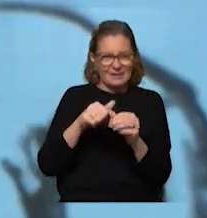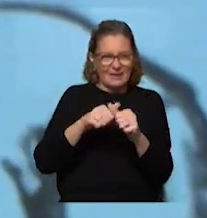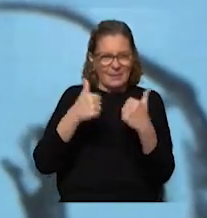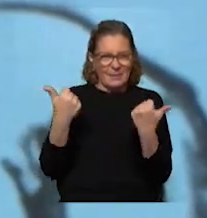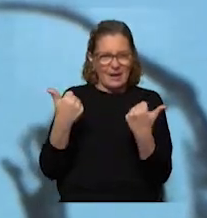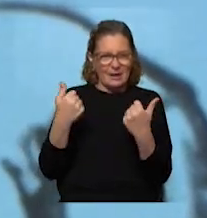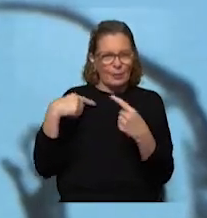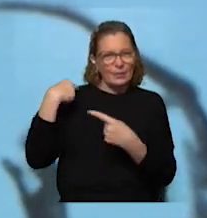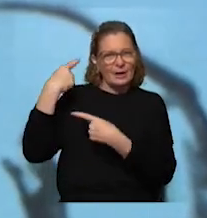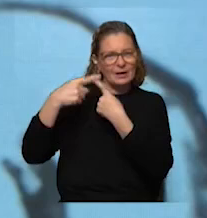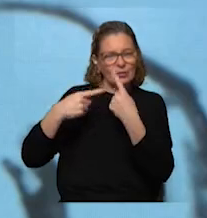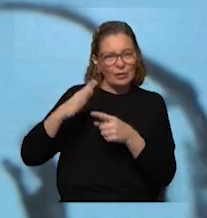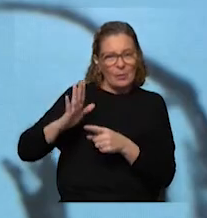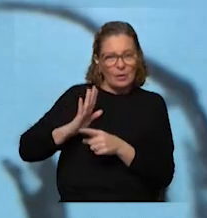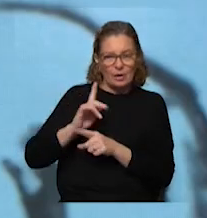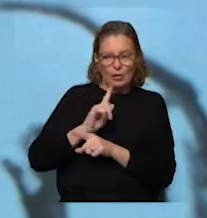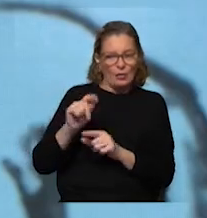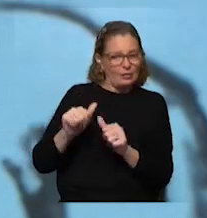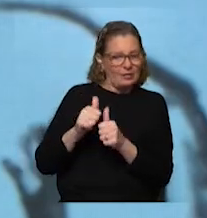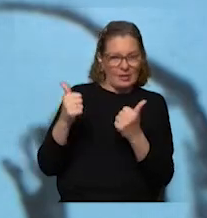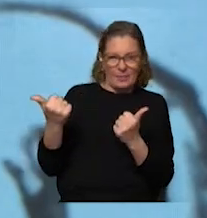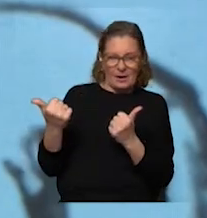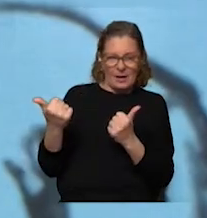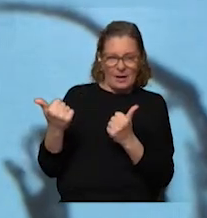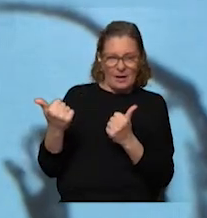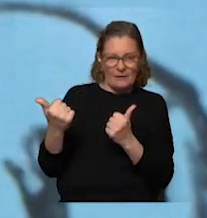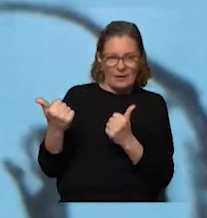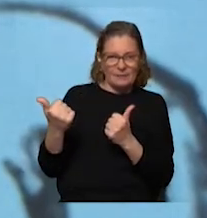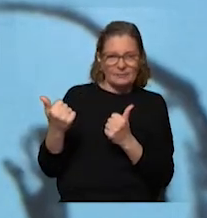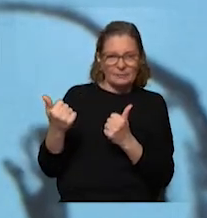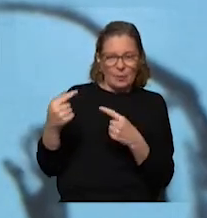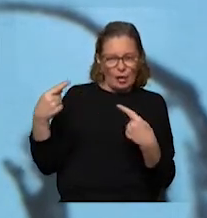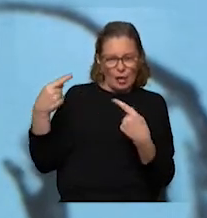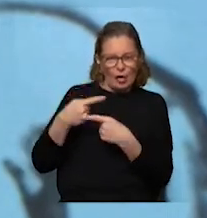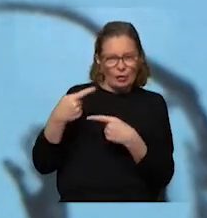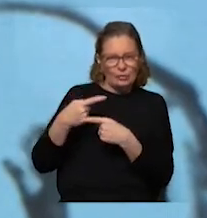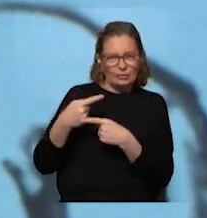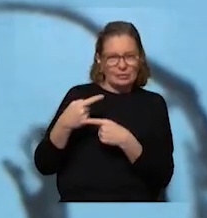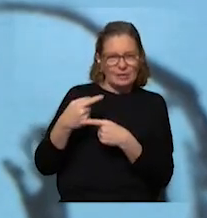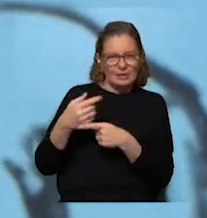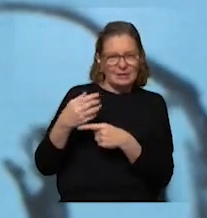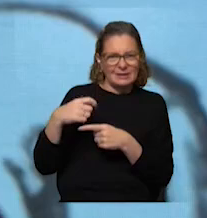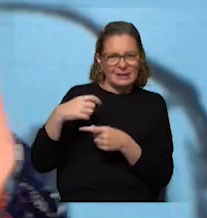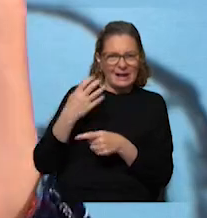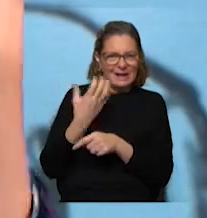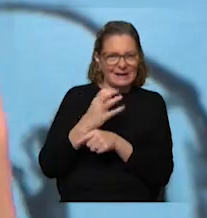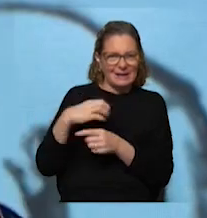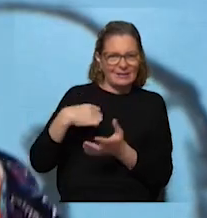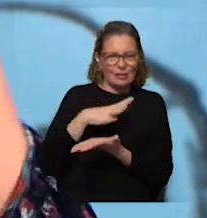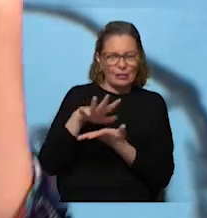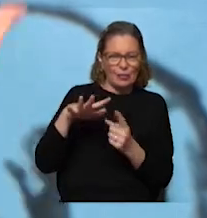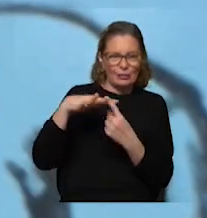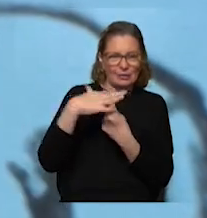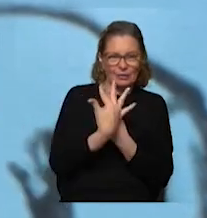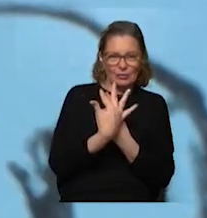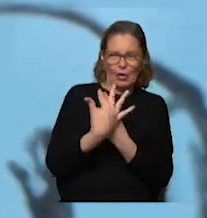haciendo de una generación que las mujeres no se separaban prácticamente que estaba muy condenado y una clase social determinada no con todo un entorno